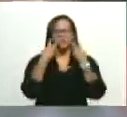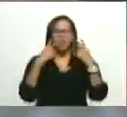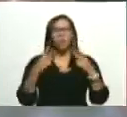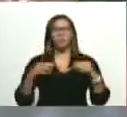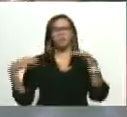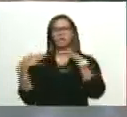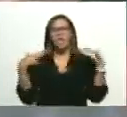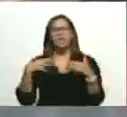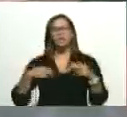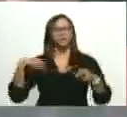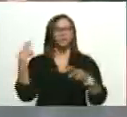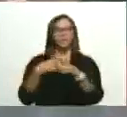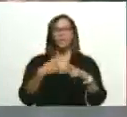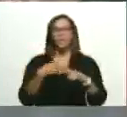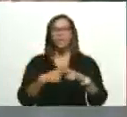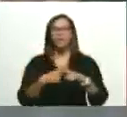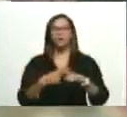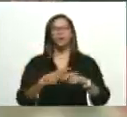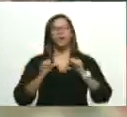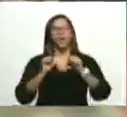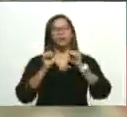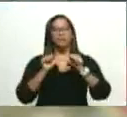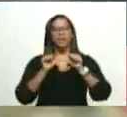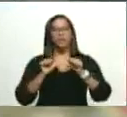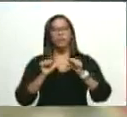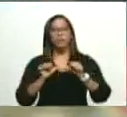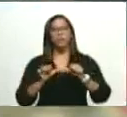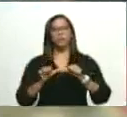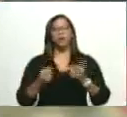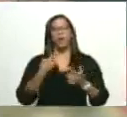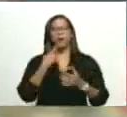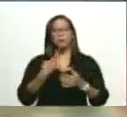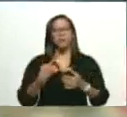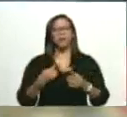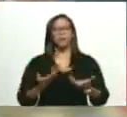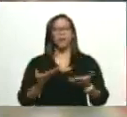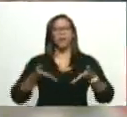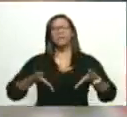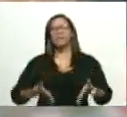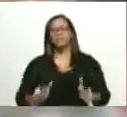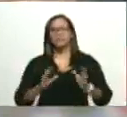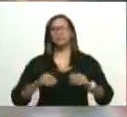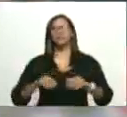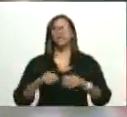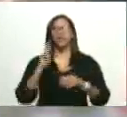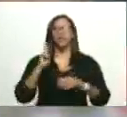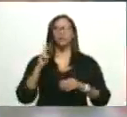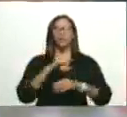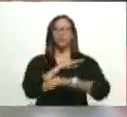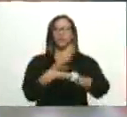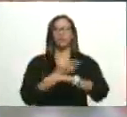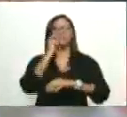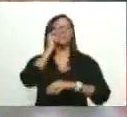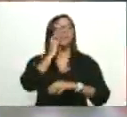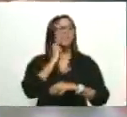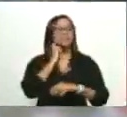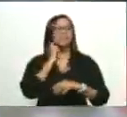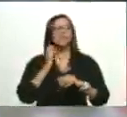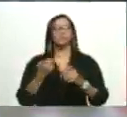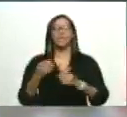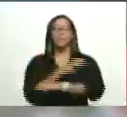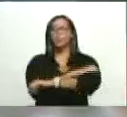amenazas, vemos la continuidad el renacimiento incluso de estas fuerzas fascistas, de esta